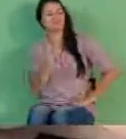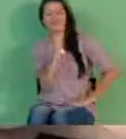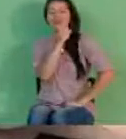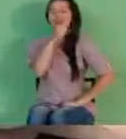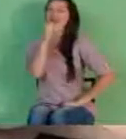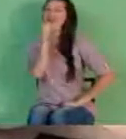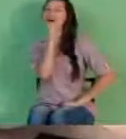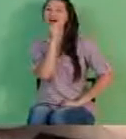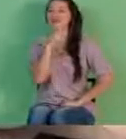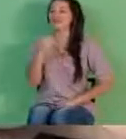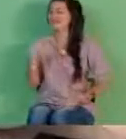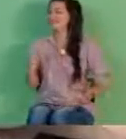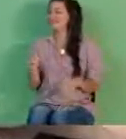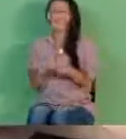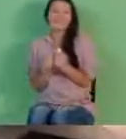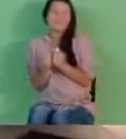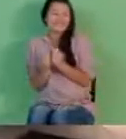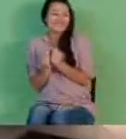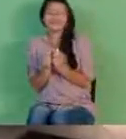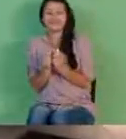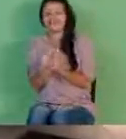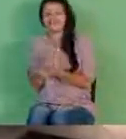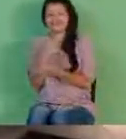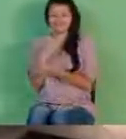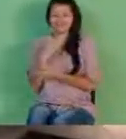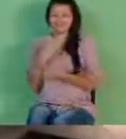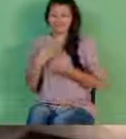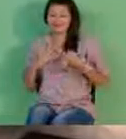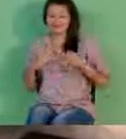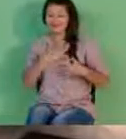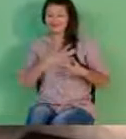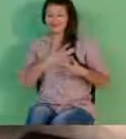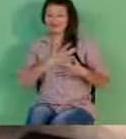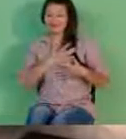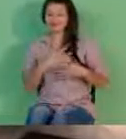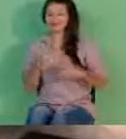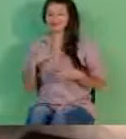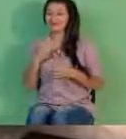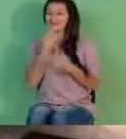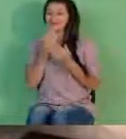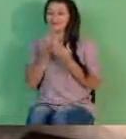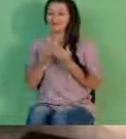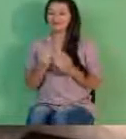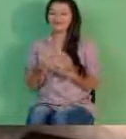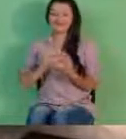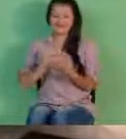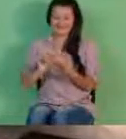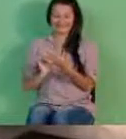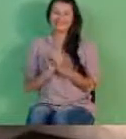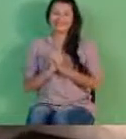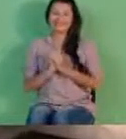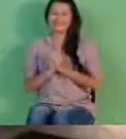ya ya ni compañera ya me ata me siento como Hola Melissa buenas Me regalas un autógrafo